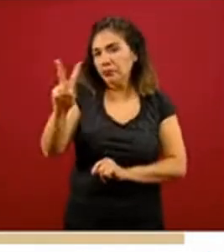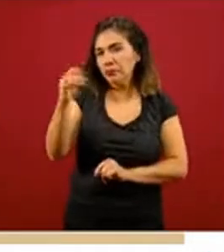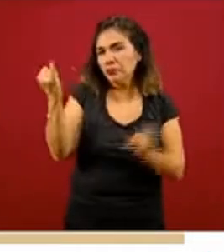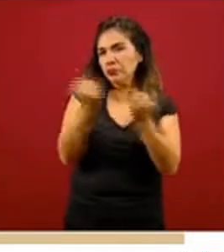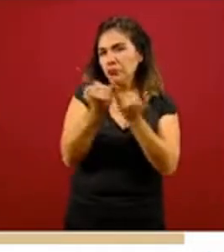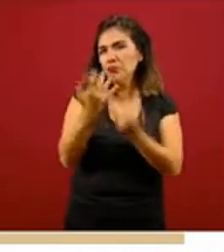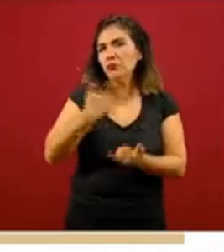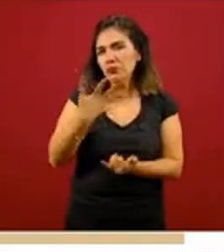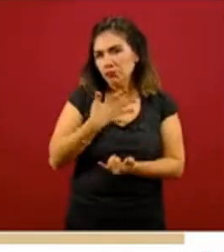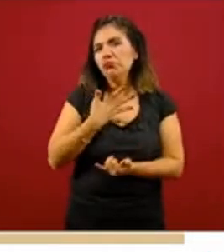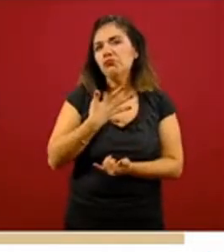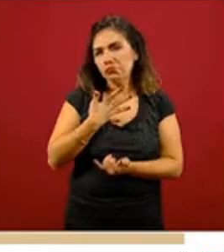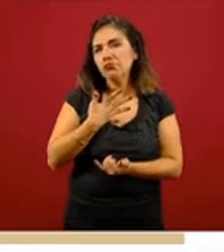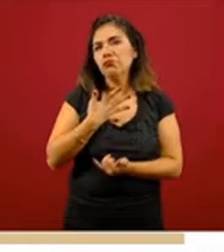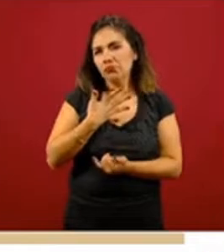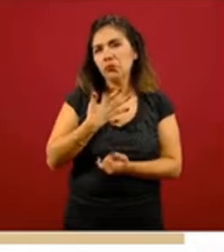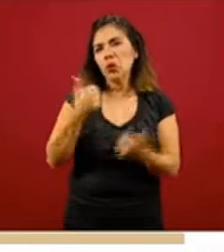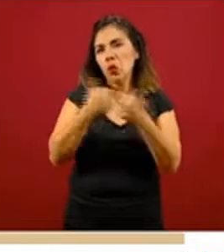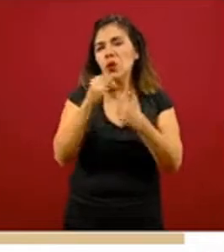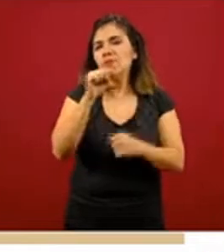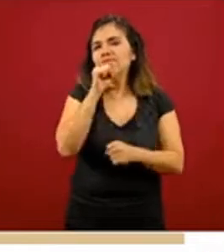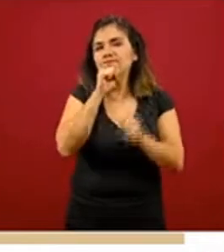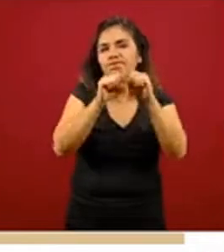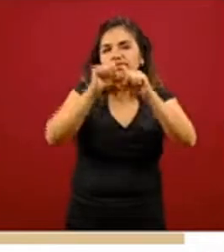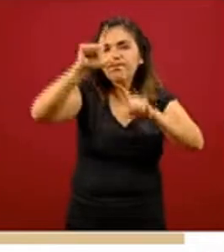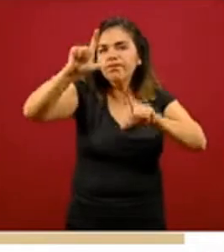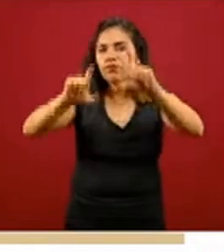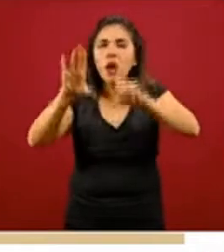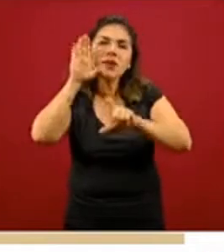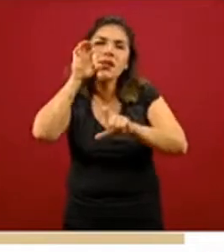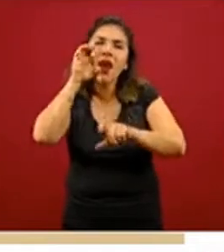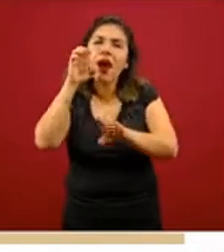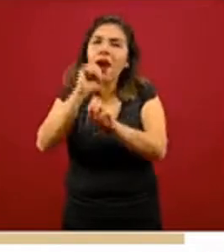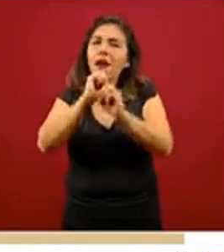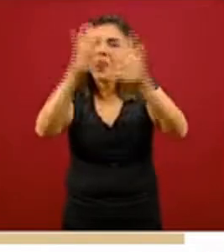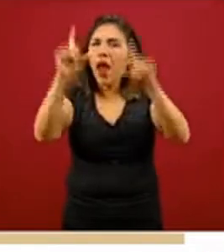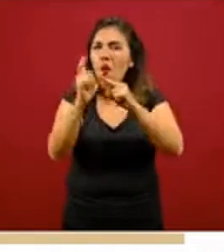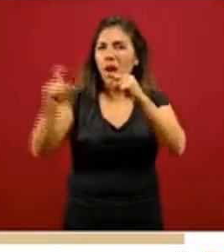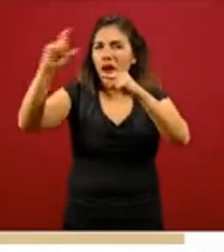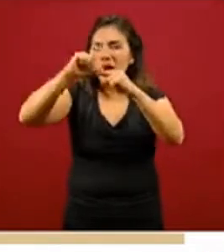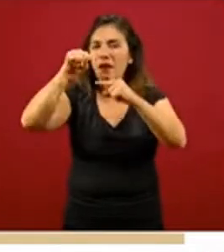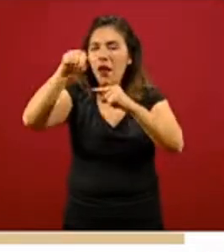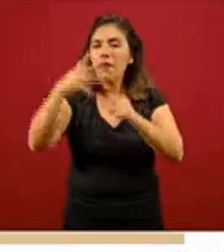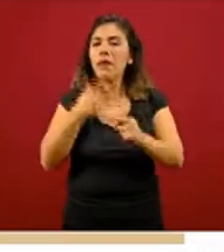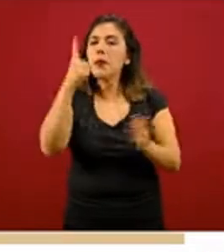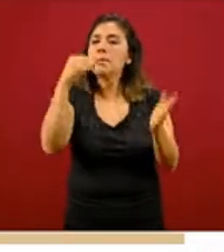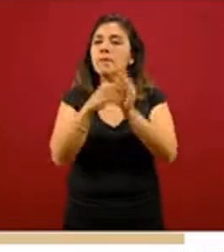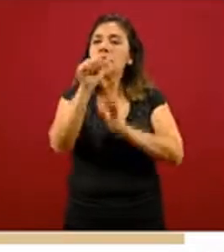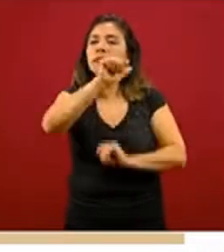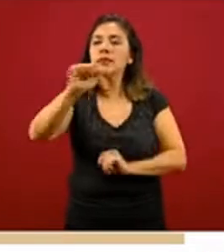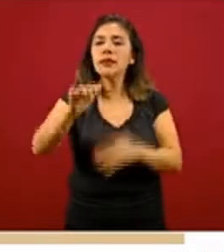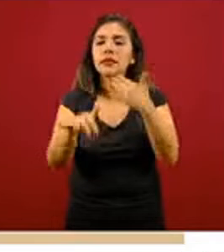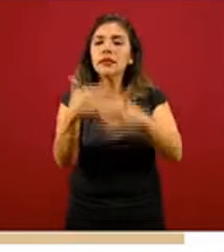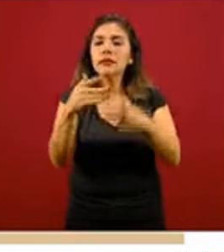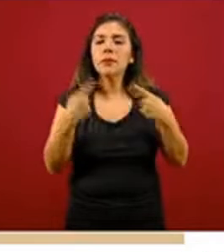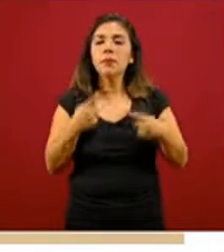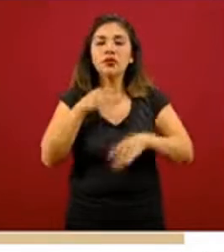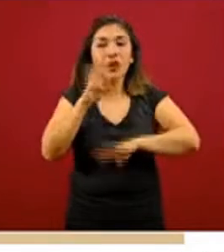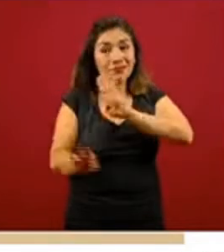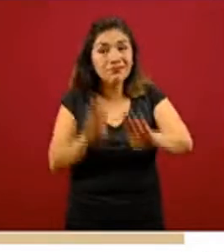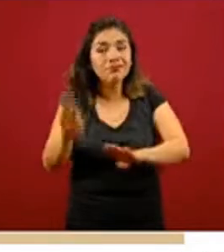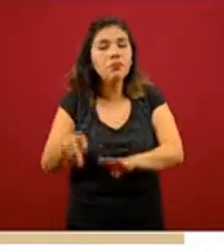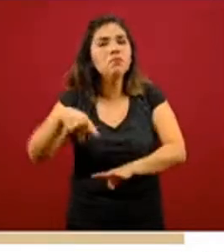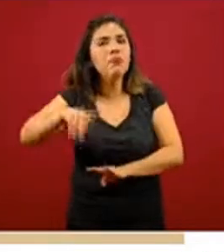también que están graficadas en el color naranja claro aquellas 1.615 defunciones